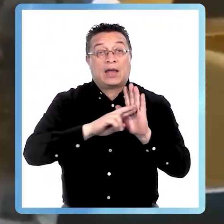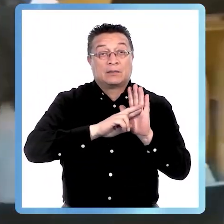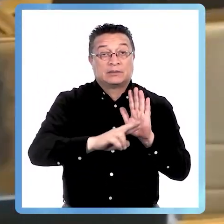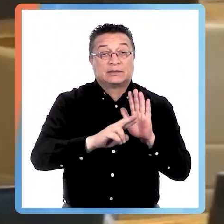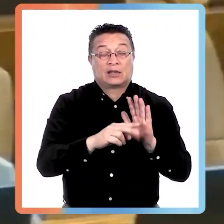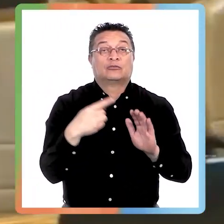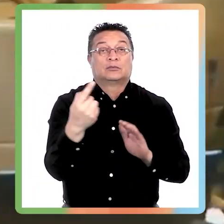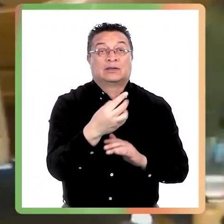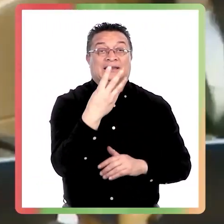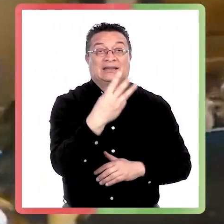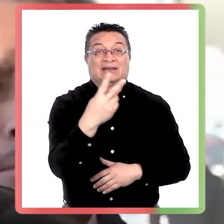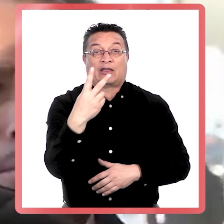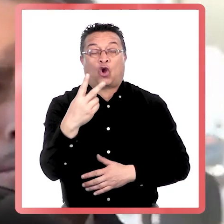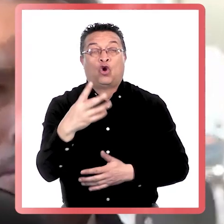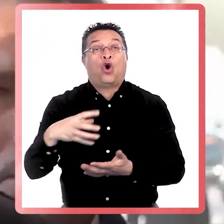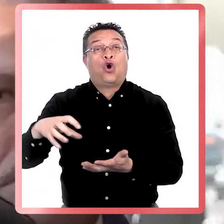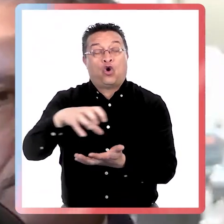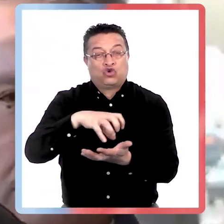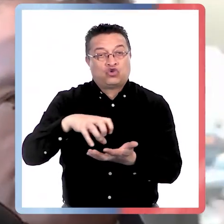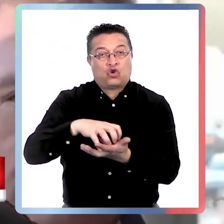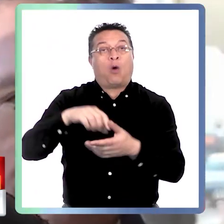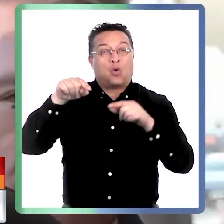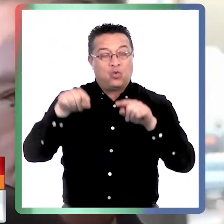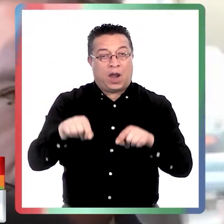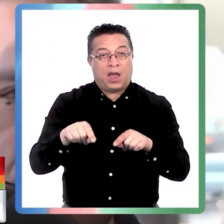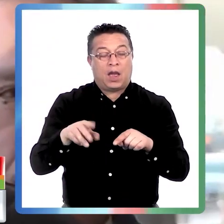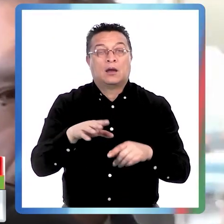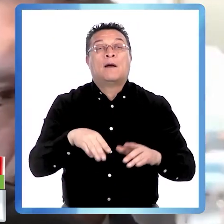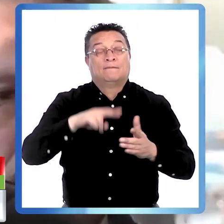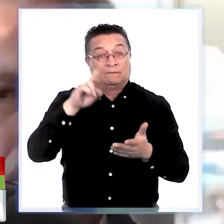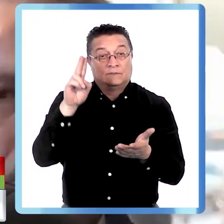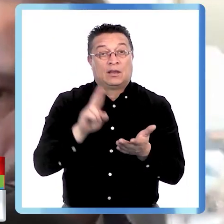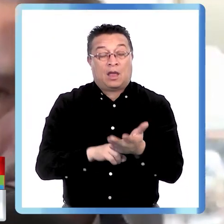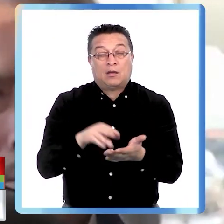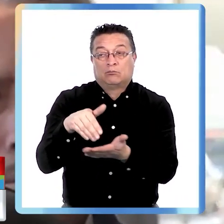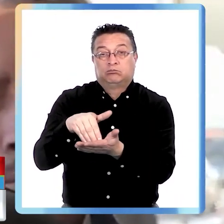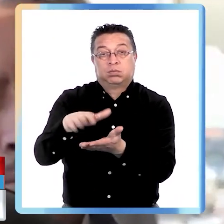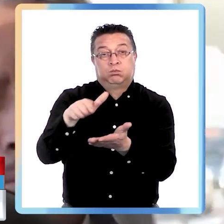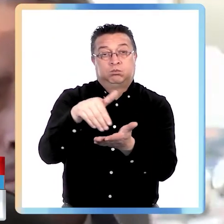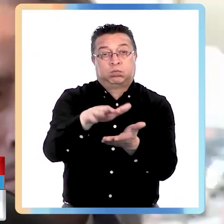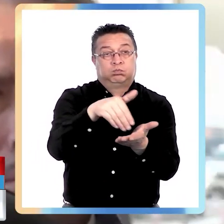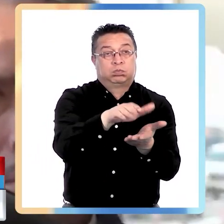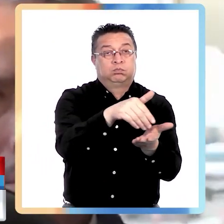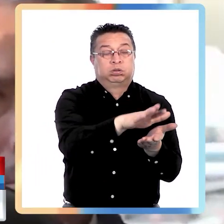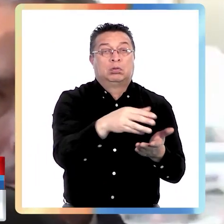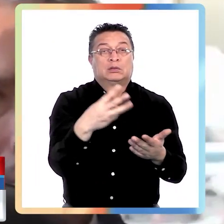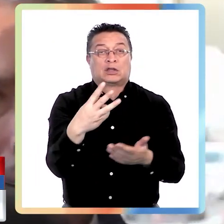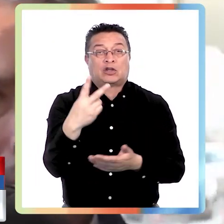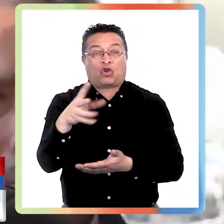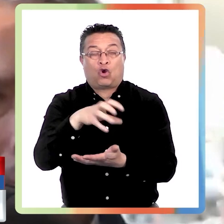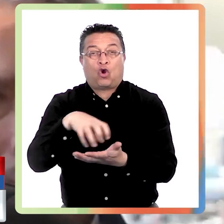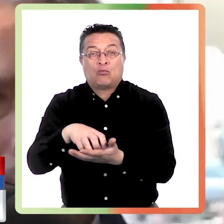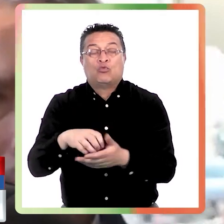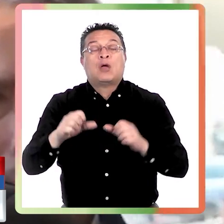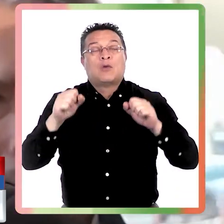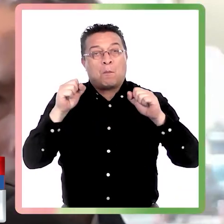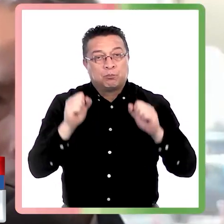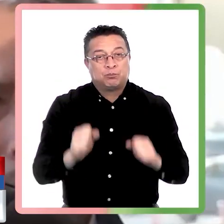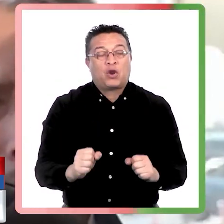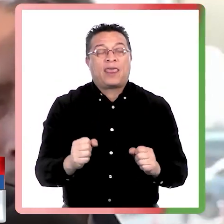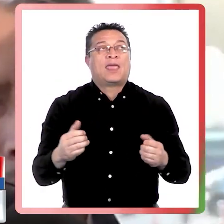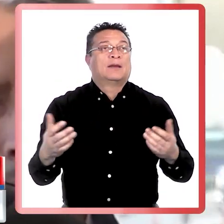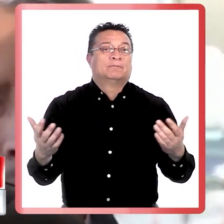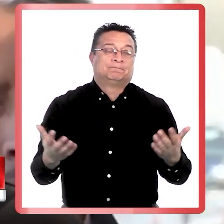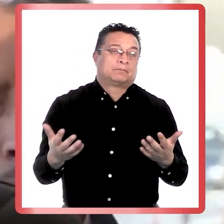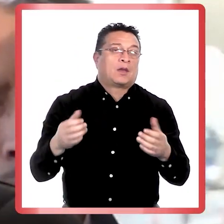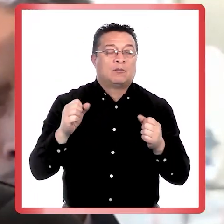En representación de las 32 comunas que han sido, ¿verdad?, excluidas, ¿verdad?, para